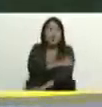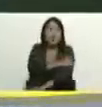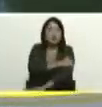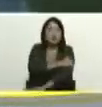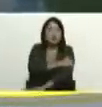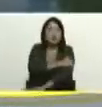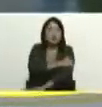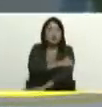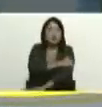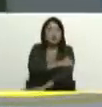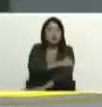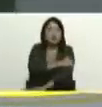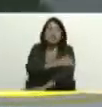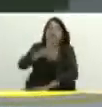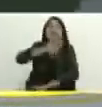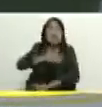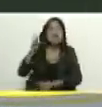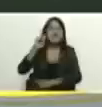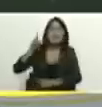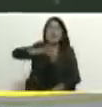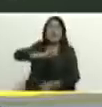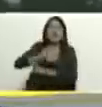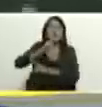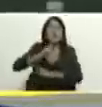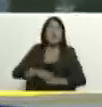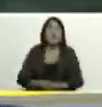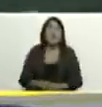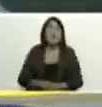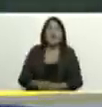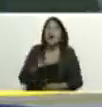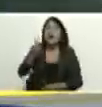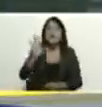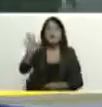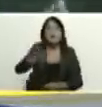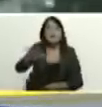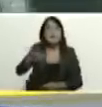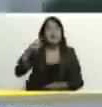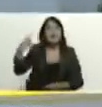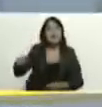pretendía imponer una dictadura en Venezuela. Eso es lo que había.